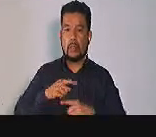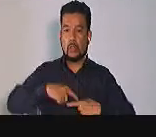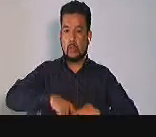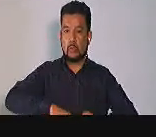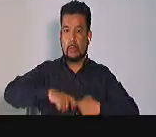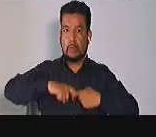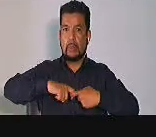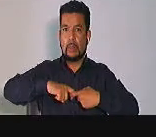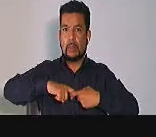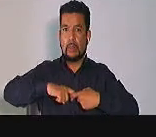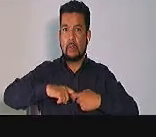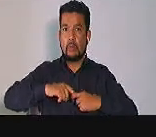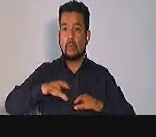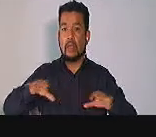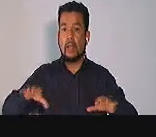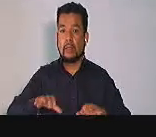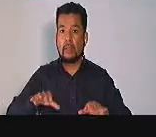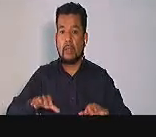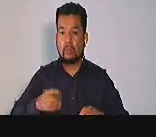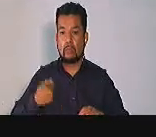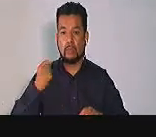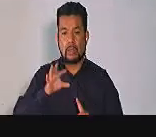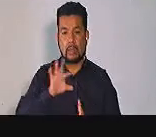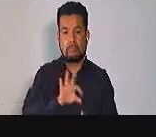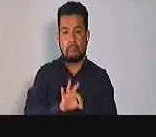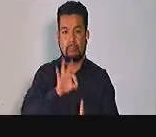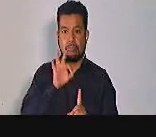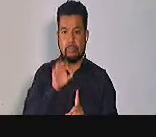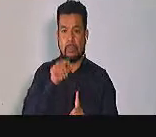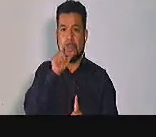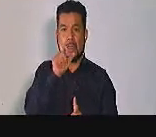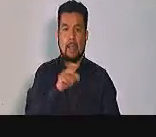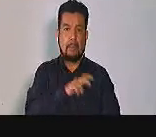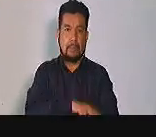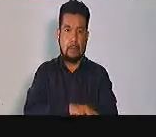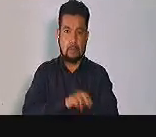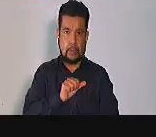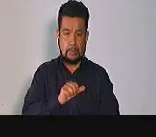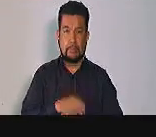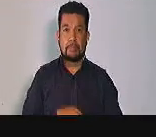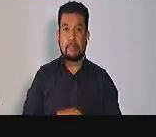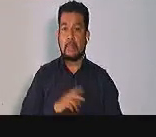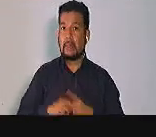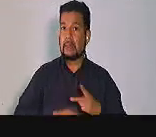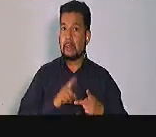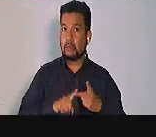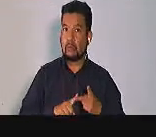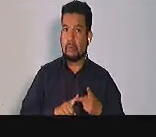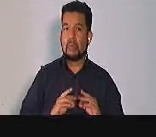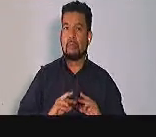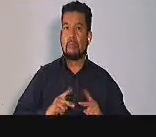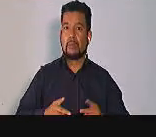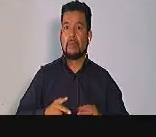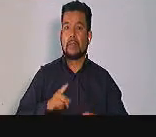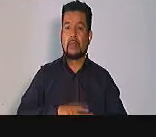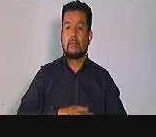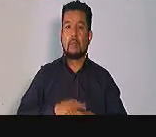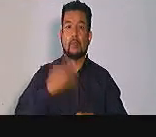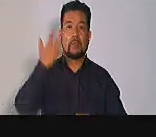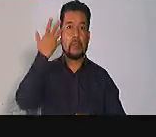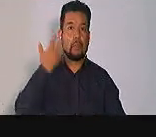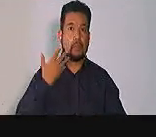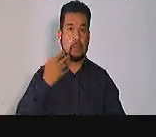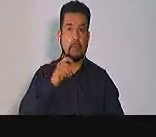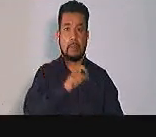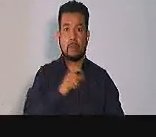suspender provisionalmente un acto del cual fue elegida la señora personera. Y segundo, concedas el término de 5 días a fin de